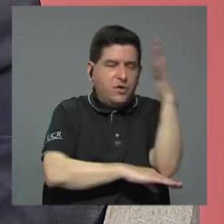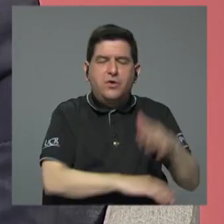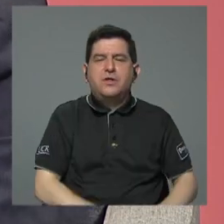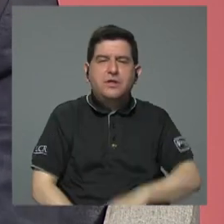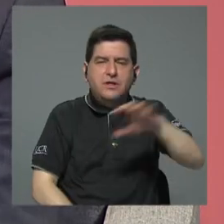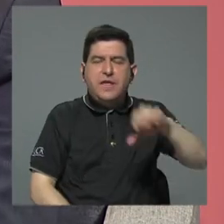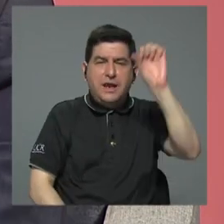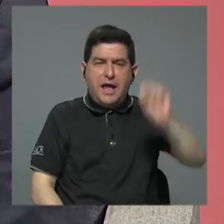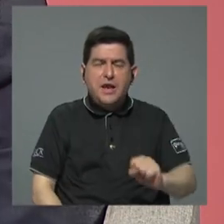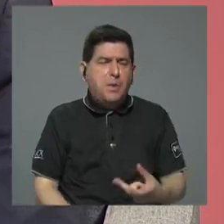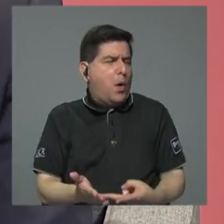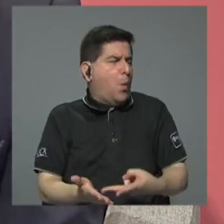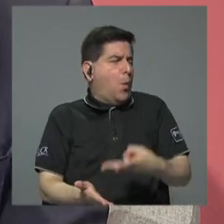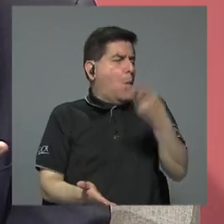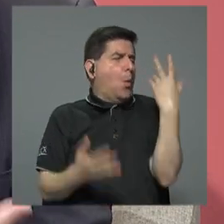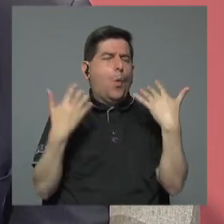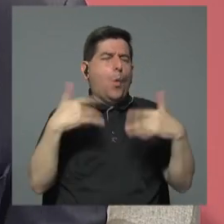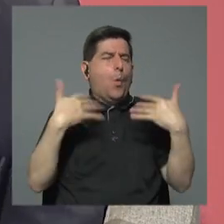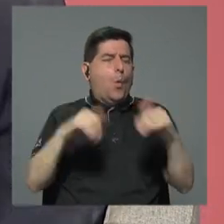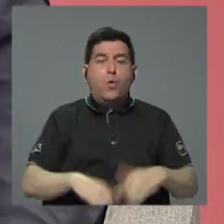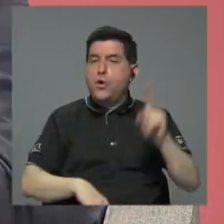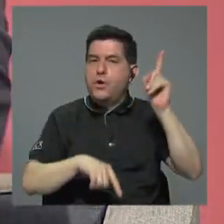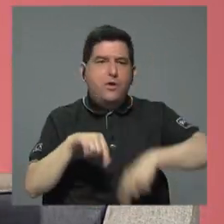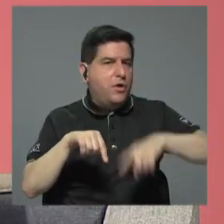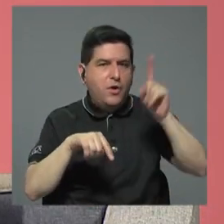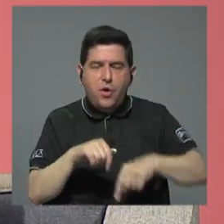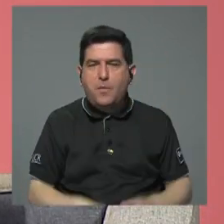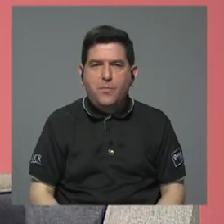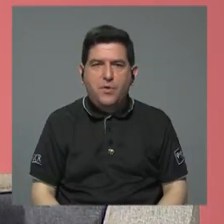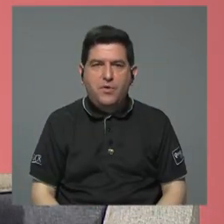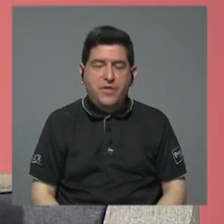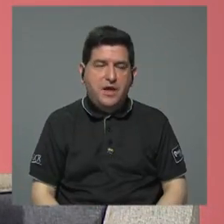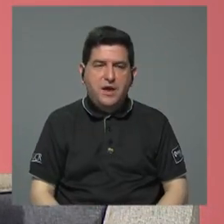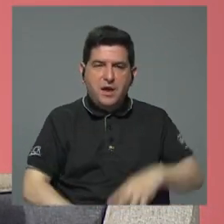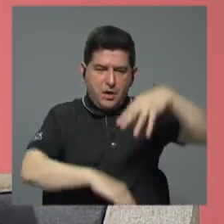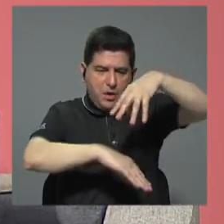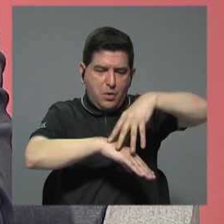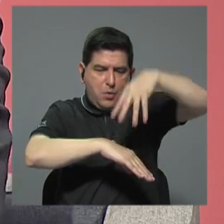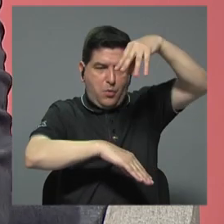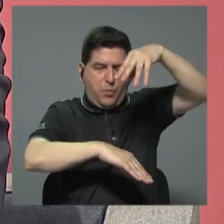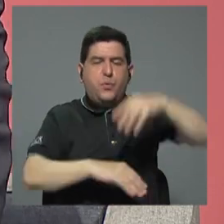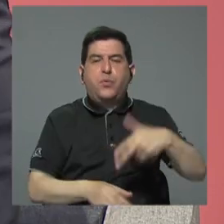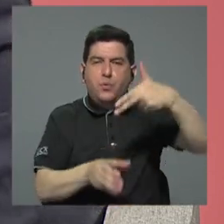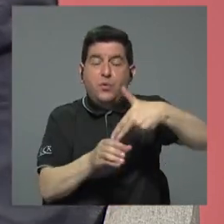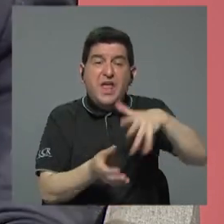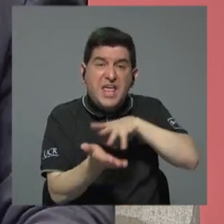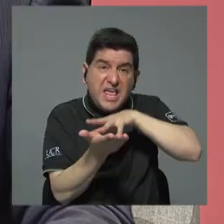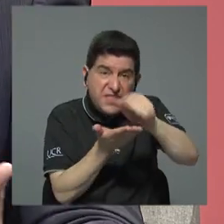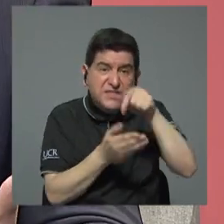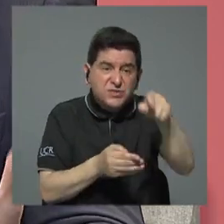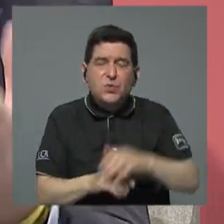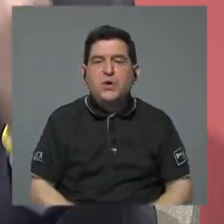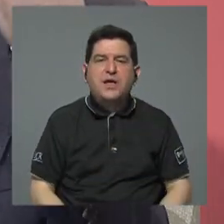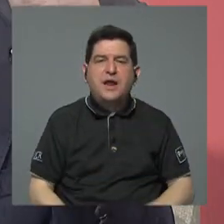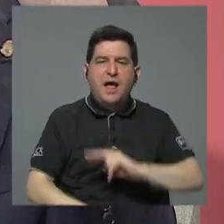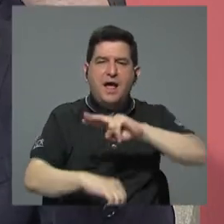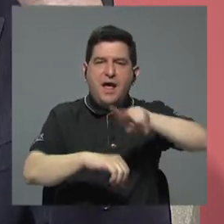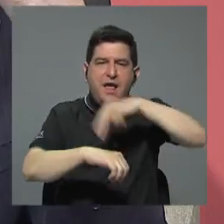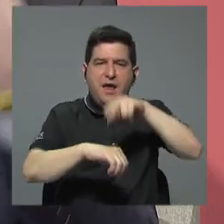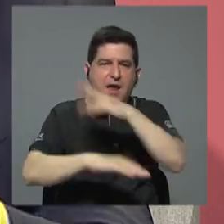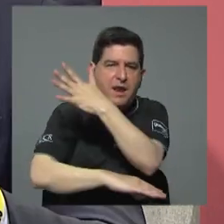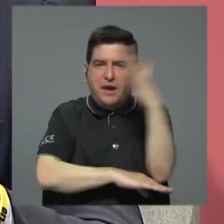es tan preciada, tan valiosa, que no habría forma de poner una plataforma petrolera y no destruir esa riqueza natural.